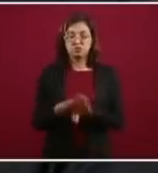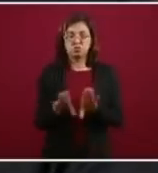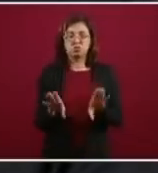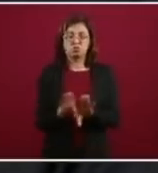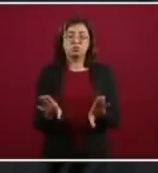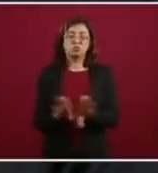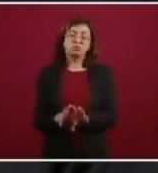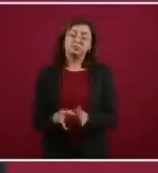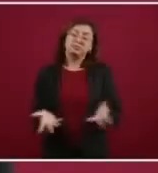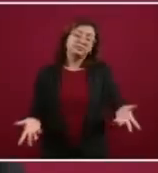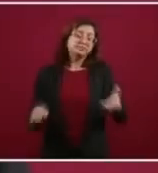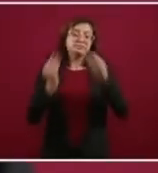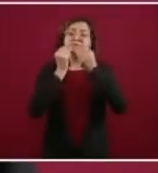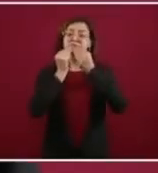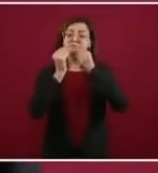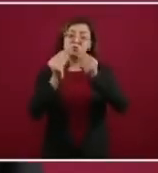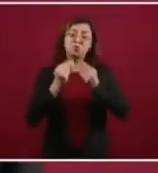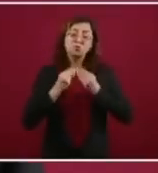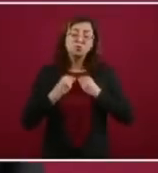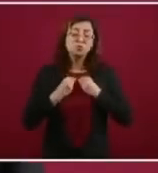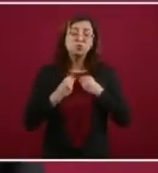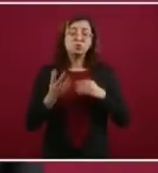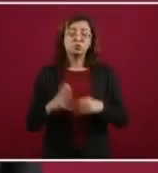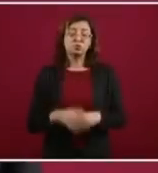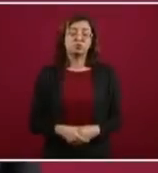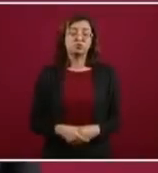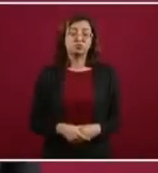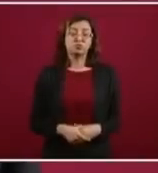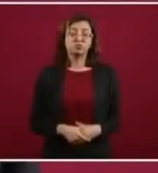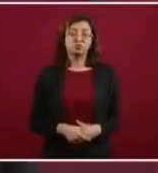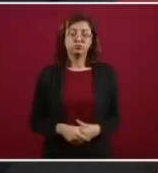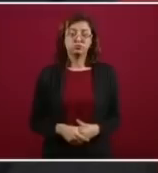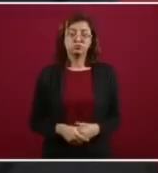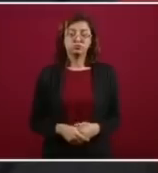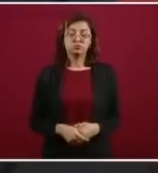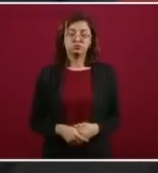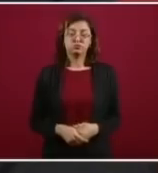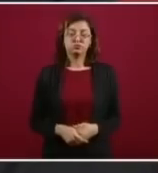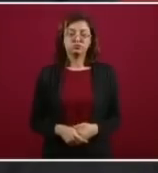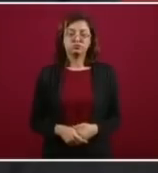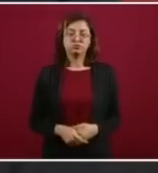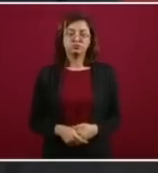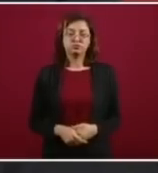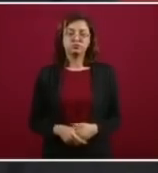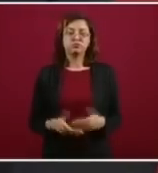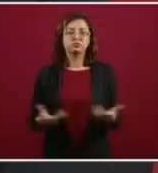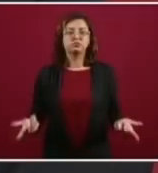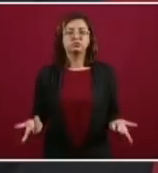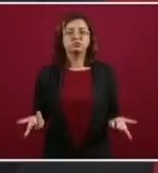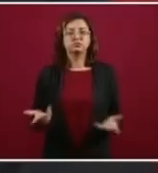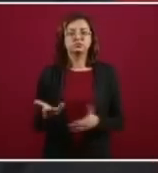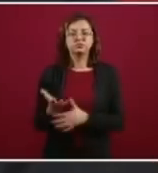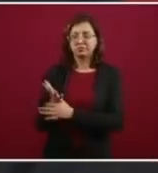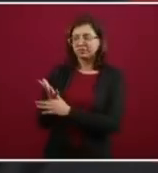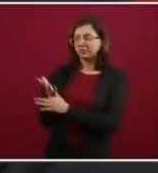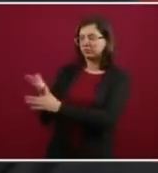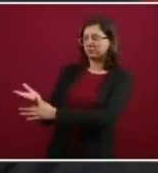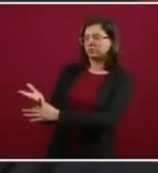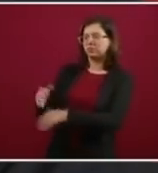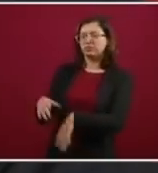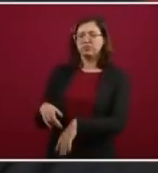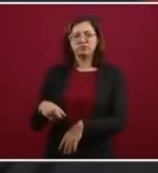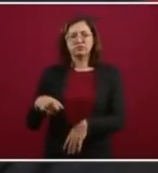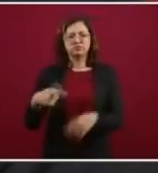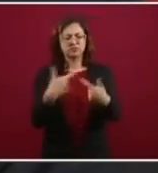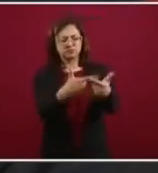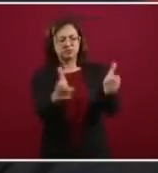así es como el cuestionamiento que por qué los indígenas